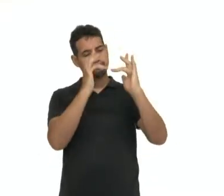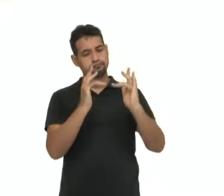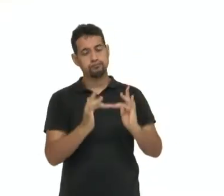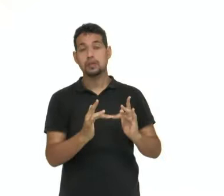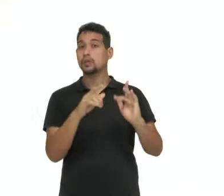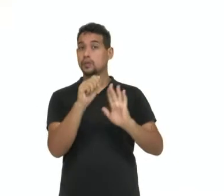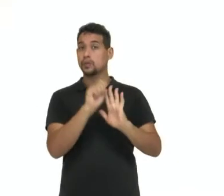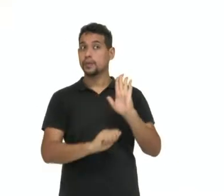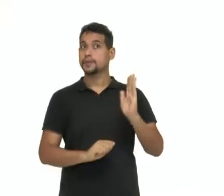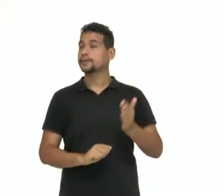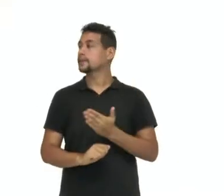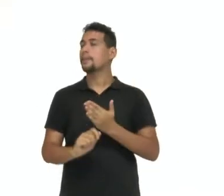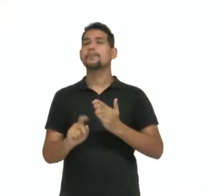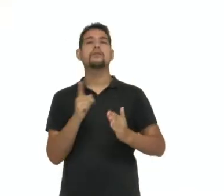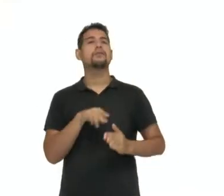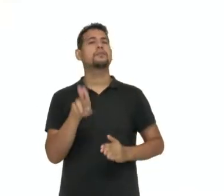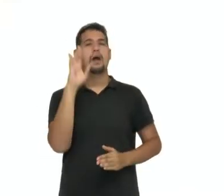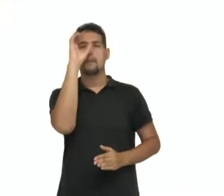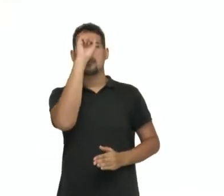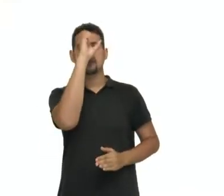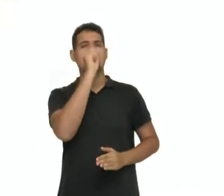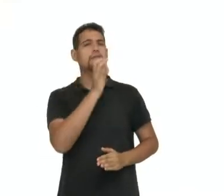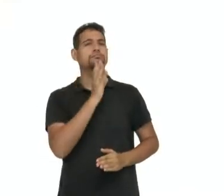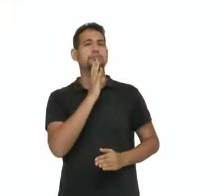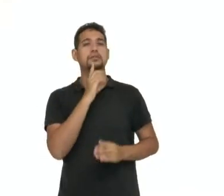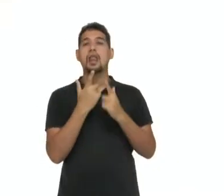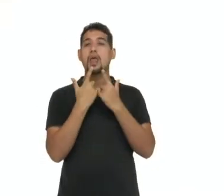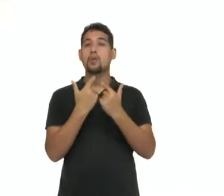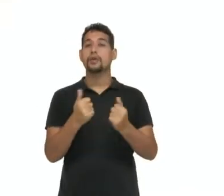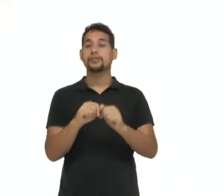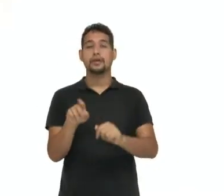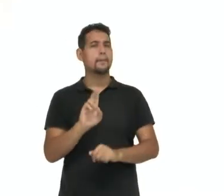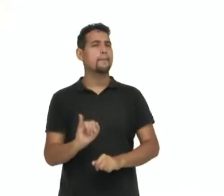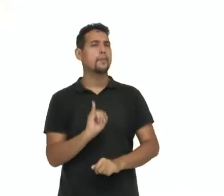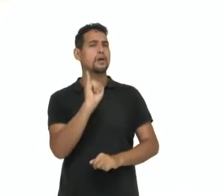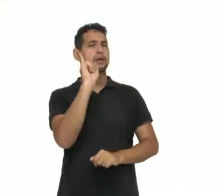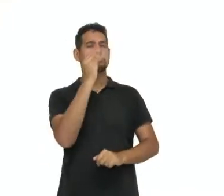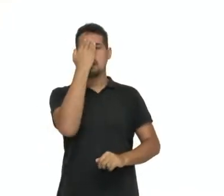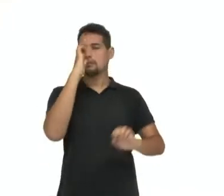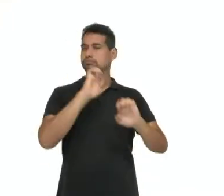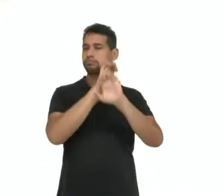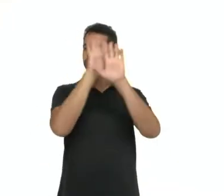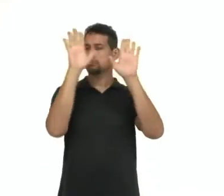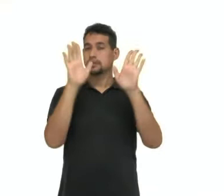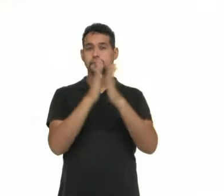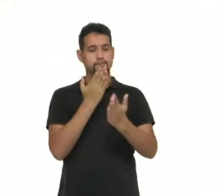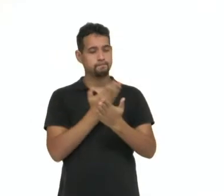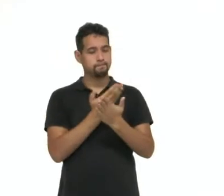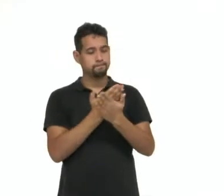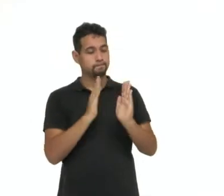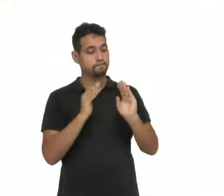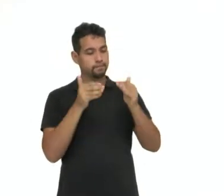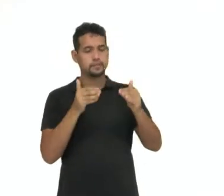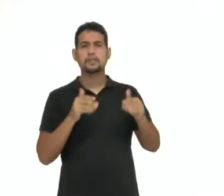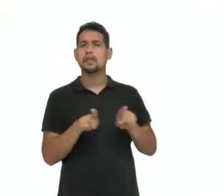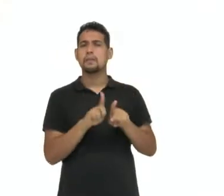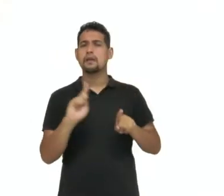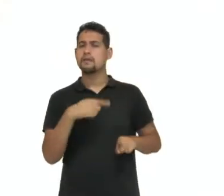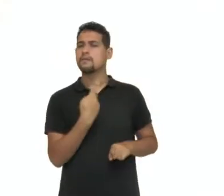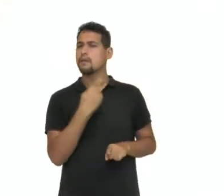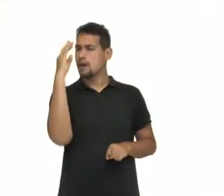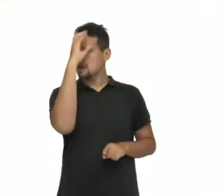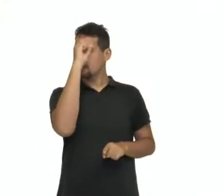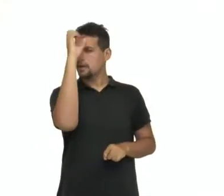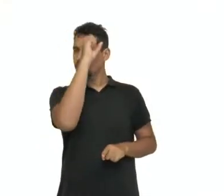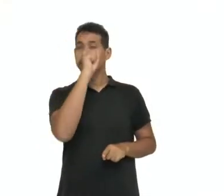do texto. Apropriar-se do conhecimento linguístico necessário para a compreensão do gênero estudado. Compreender o